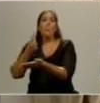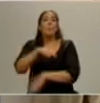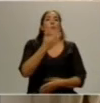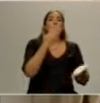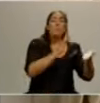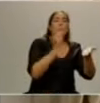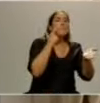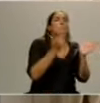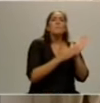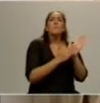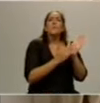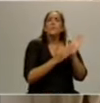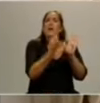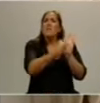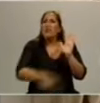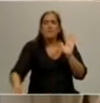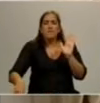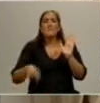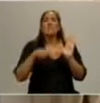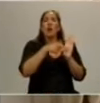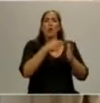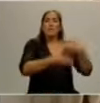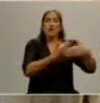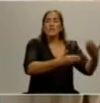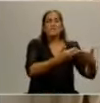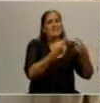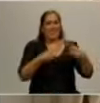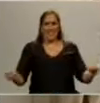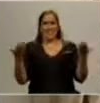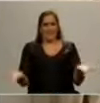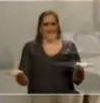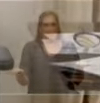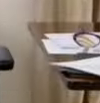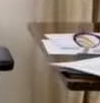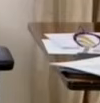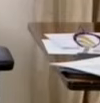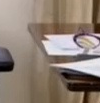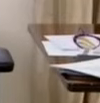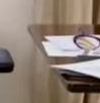materia judicial, en materia procesal, son otra cosa.